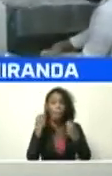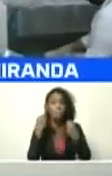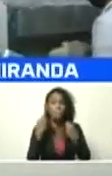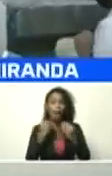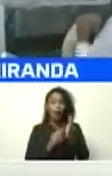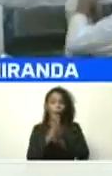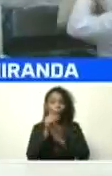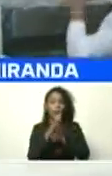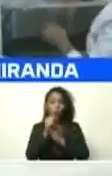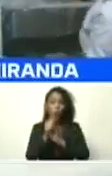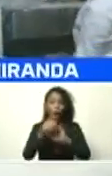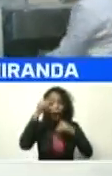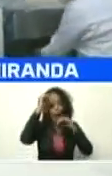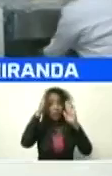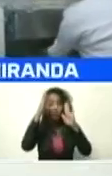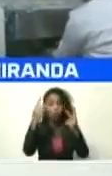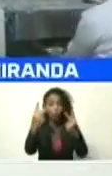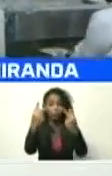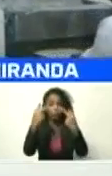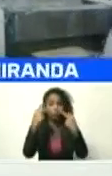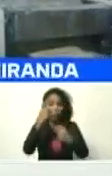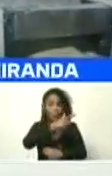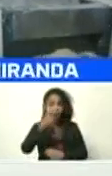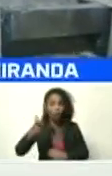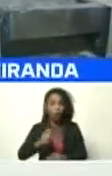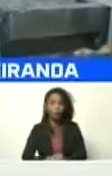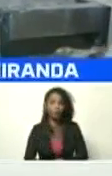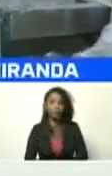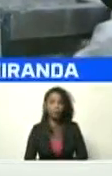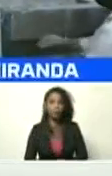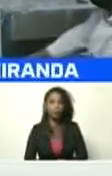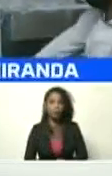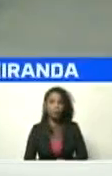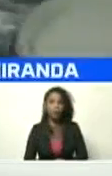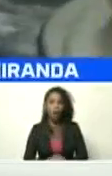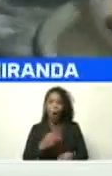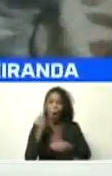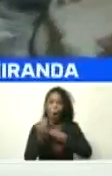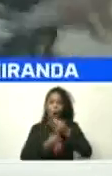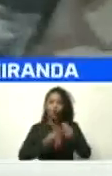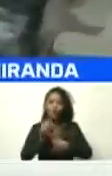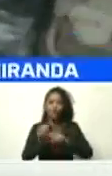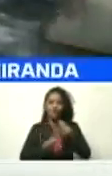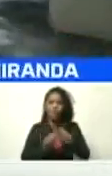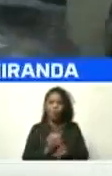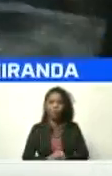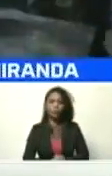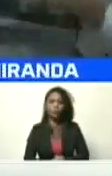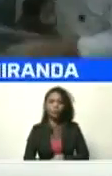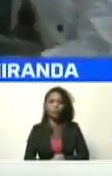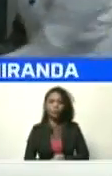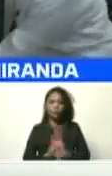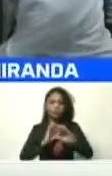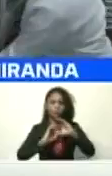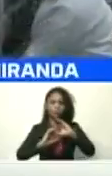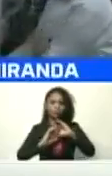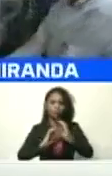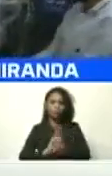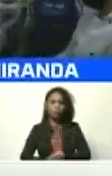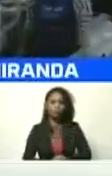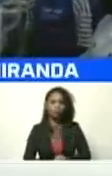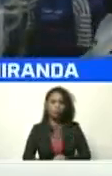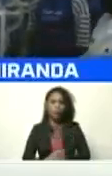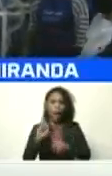emprendedores. Atención emprendedores y emprendedoras. ¿Cómo es esto, Delcy? Conversadito.